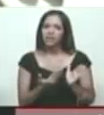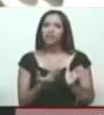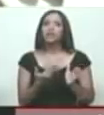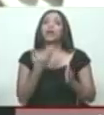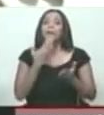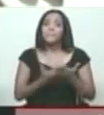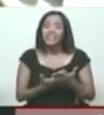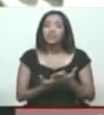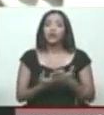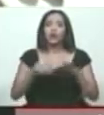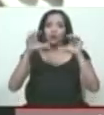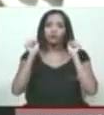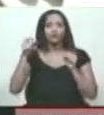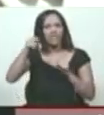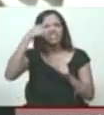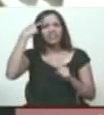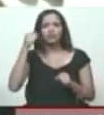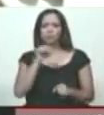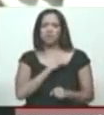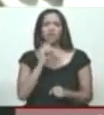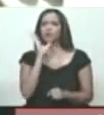Ustedes saben que yo no soy un cobarde ni un débil.